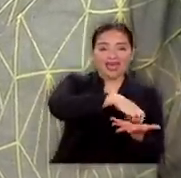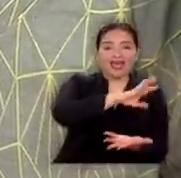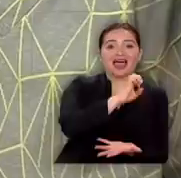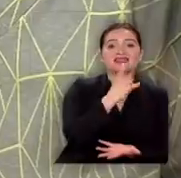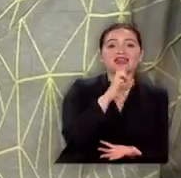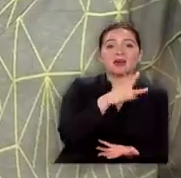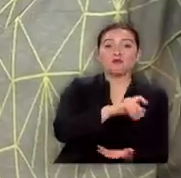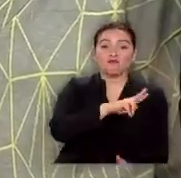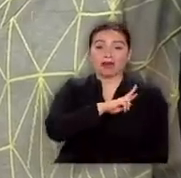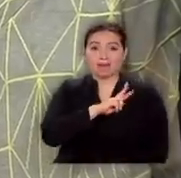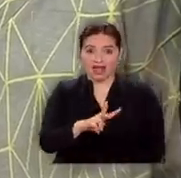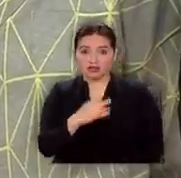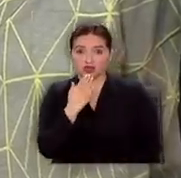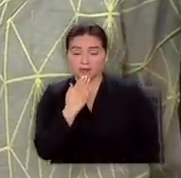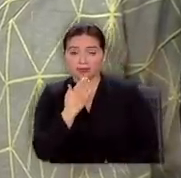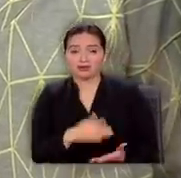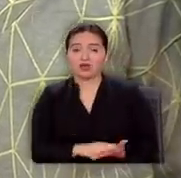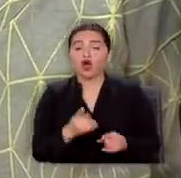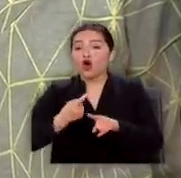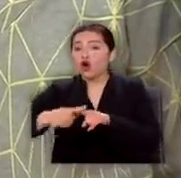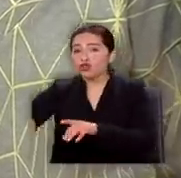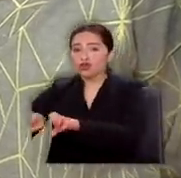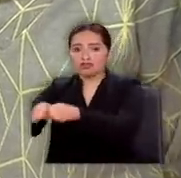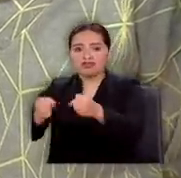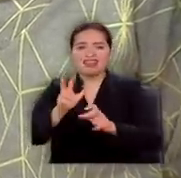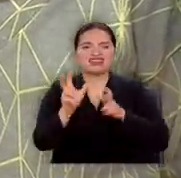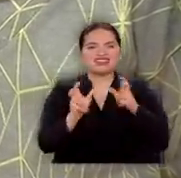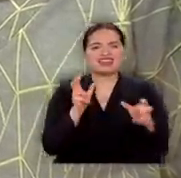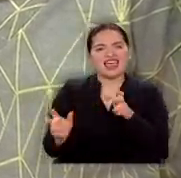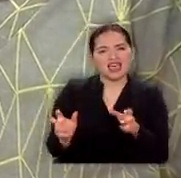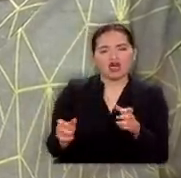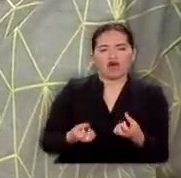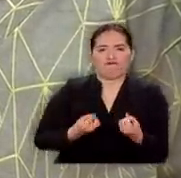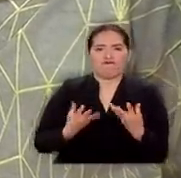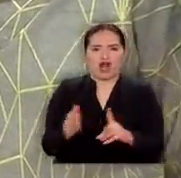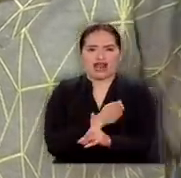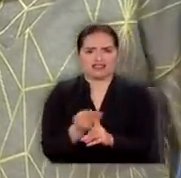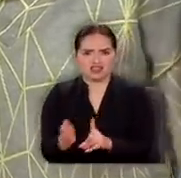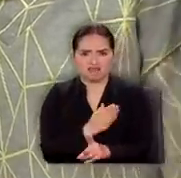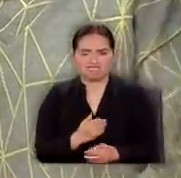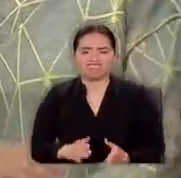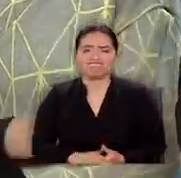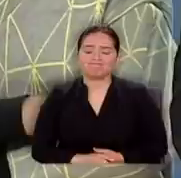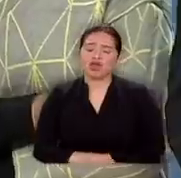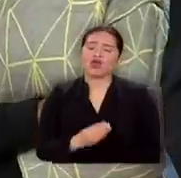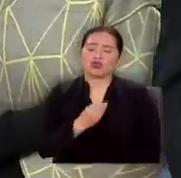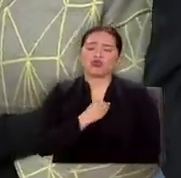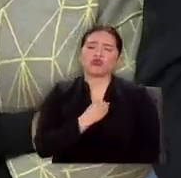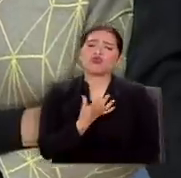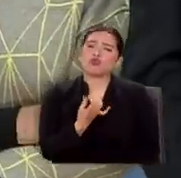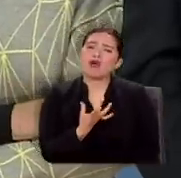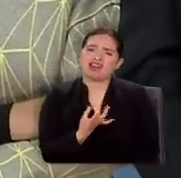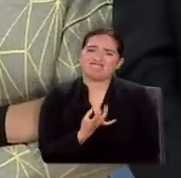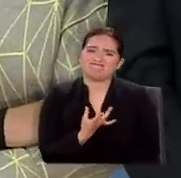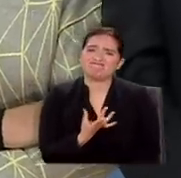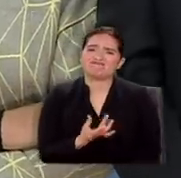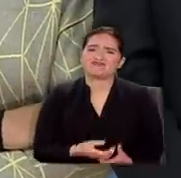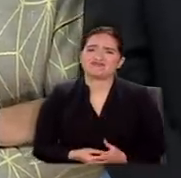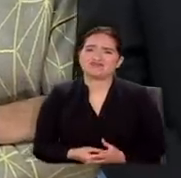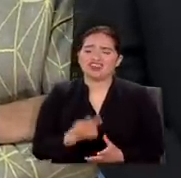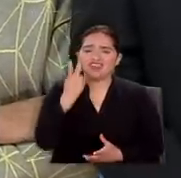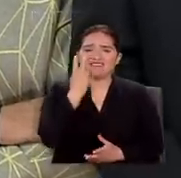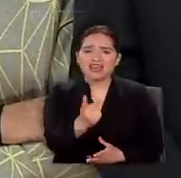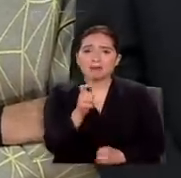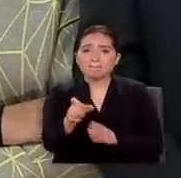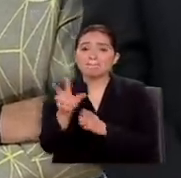valparaíso el resto con daños por saqueo y por violencia buen ver a